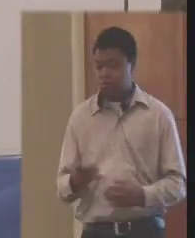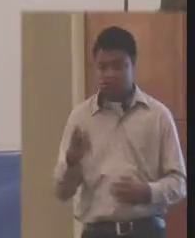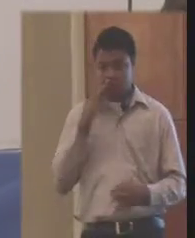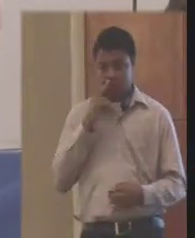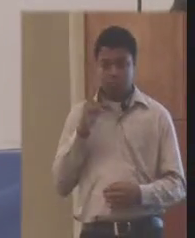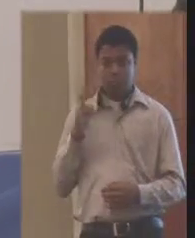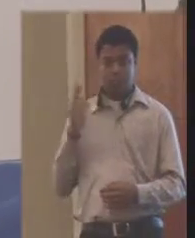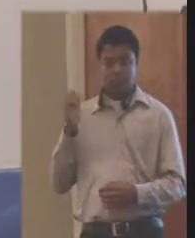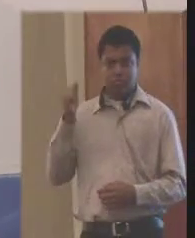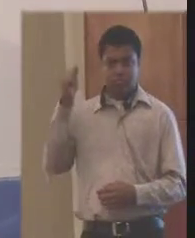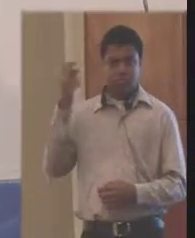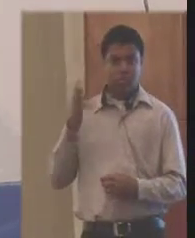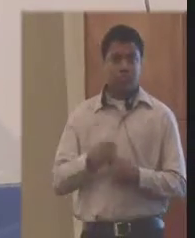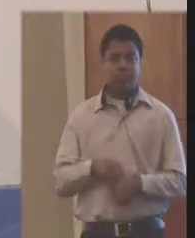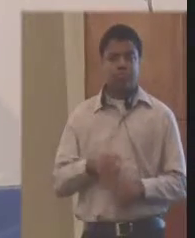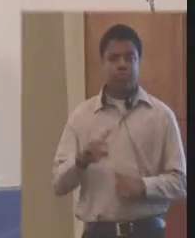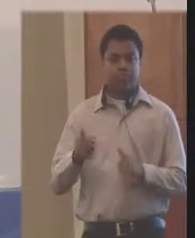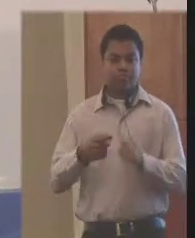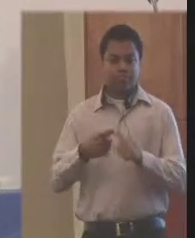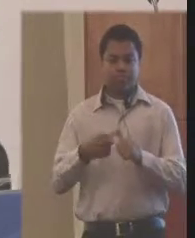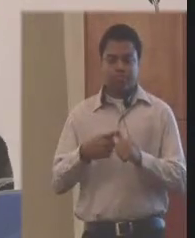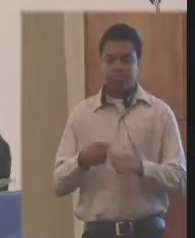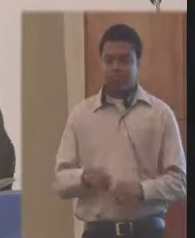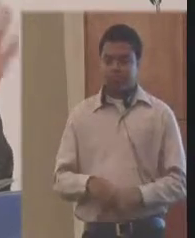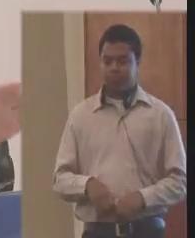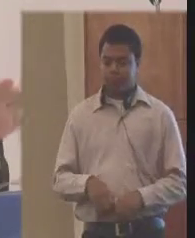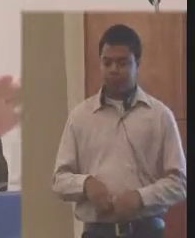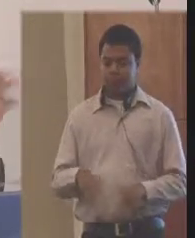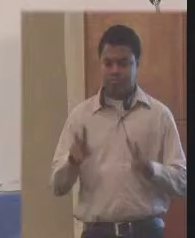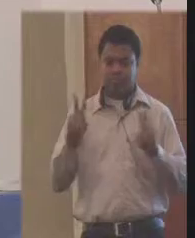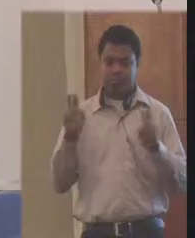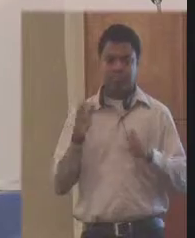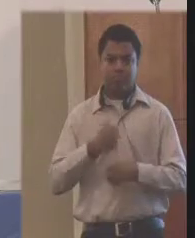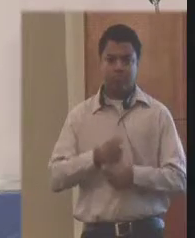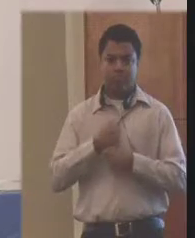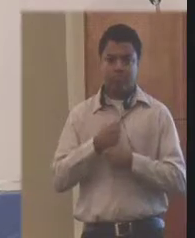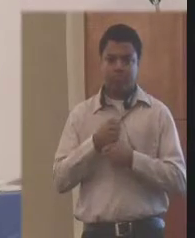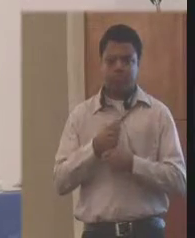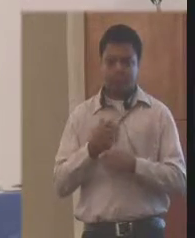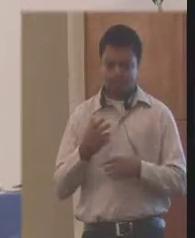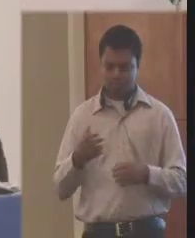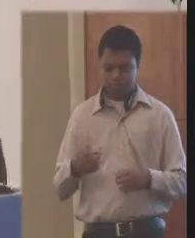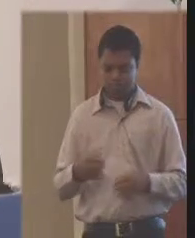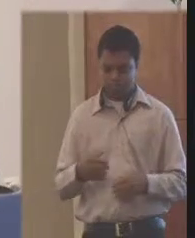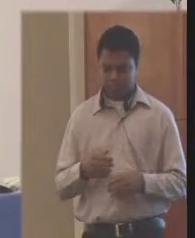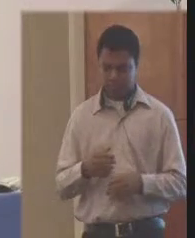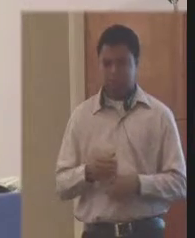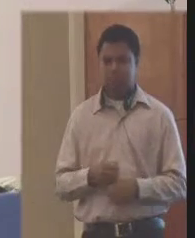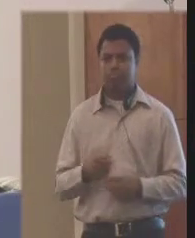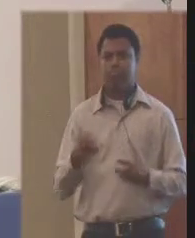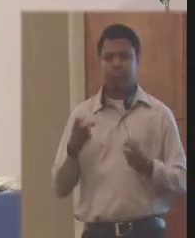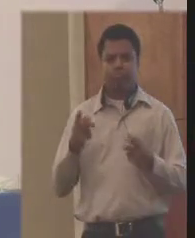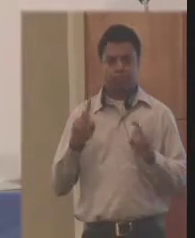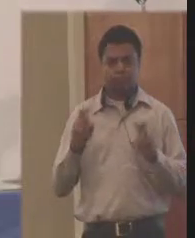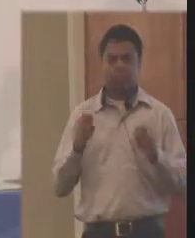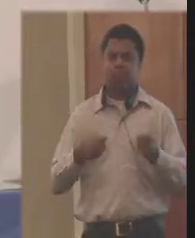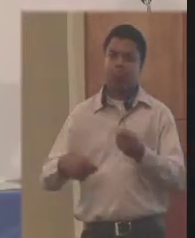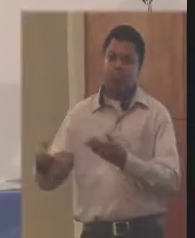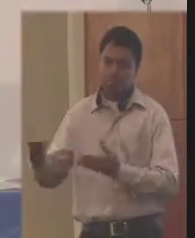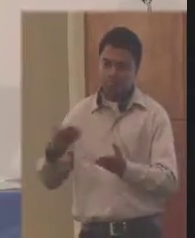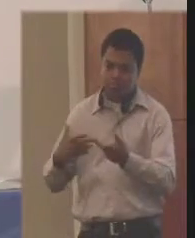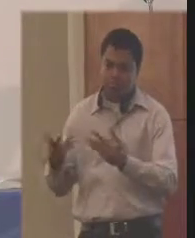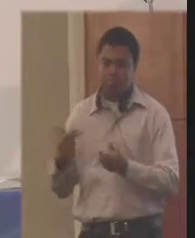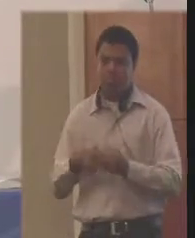Hemos visto entonces en una primera instancia el tema de seguros, hemos visto el tema de transferencia, el tema